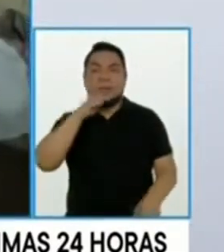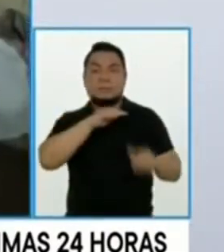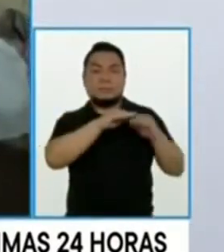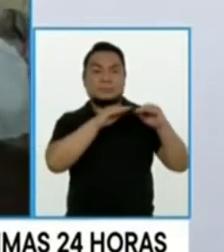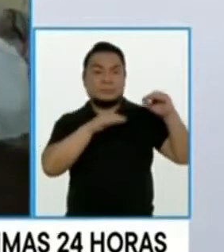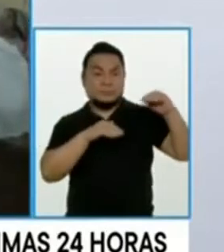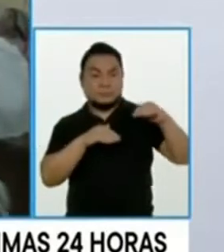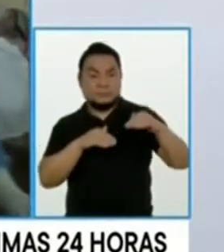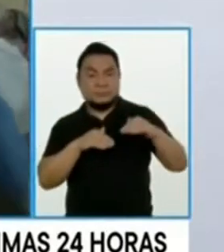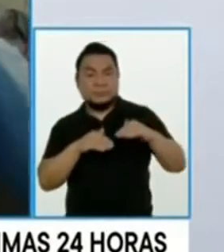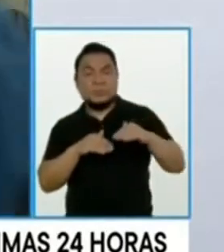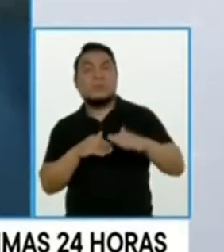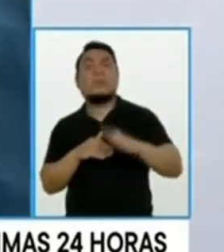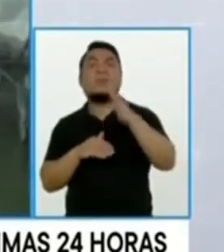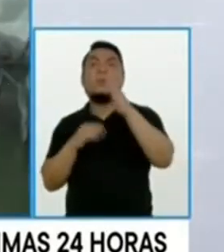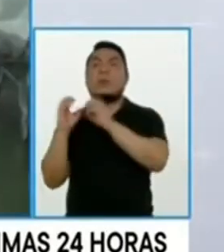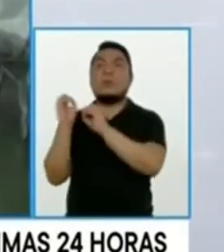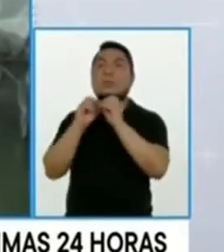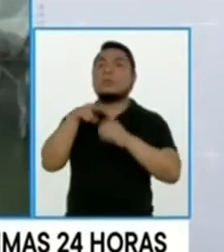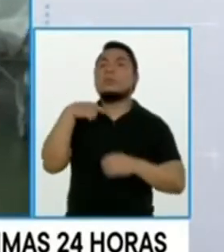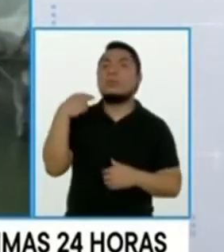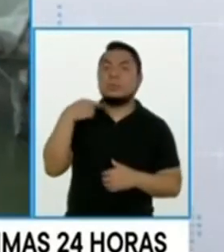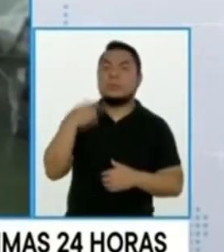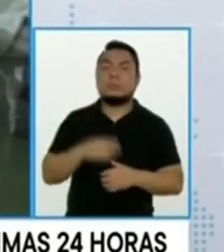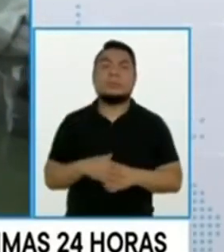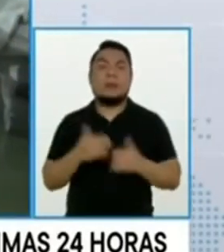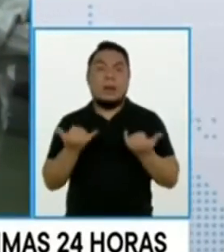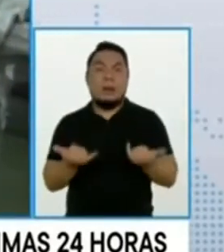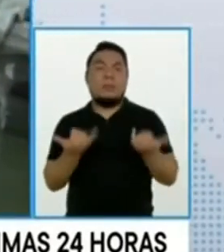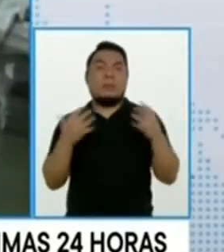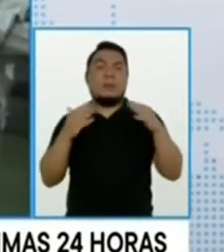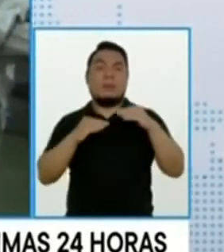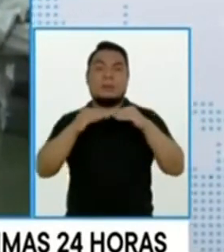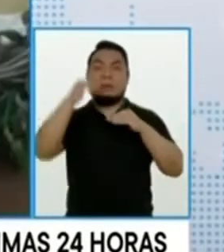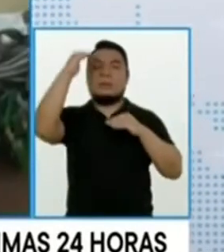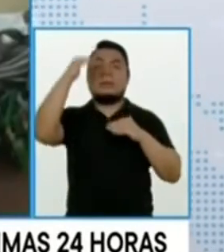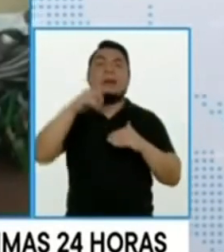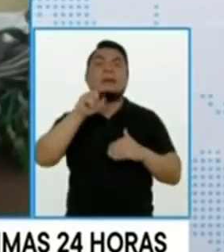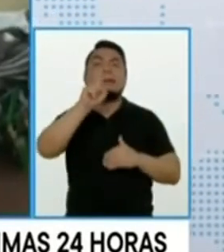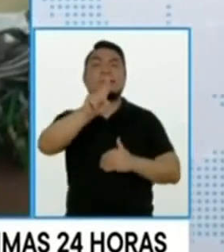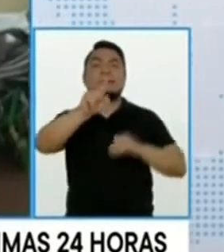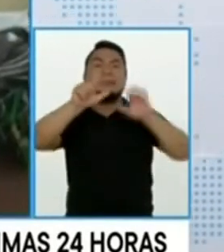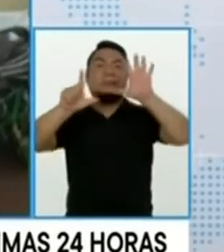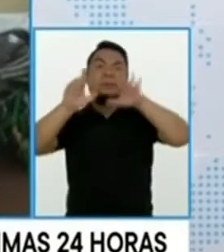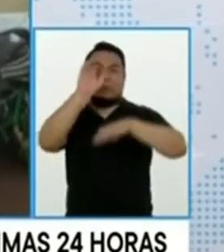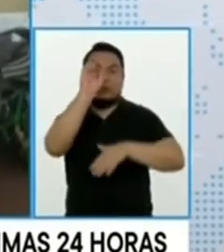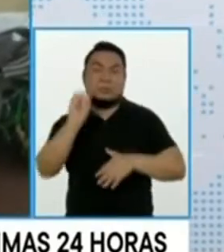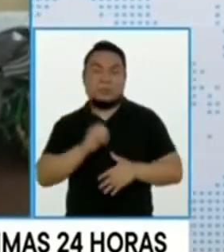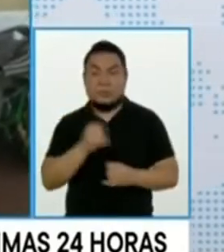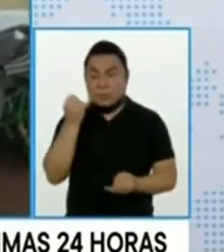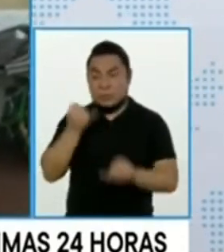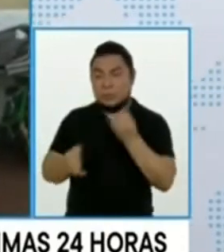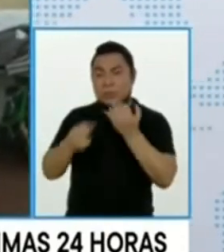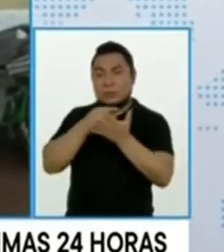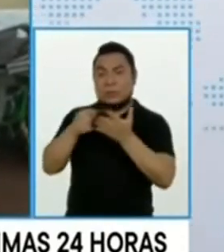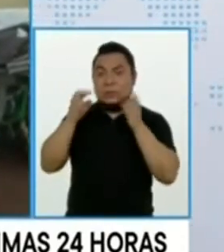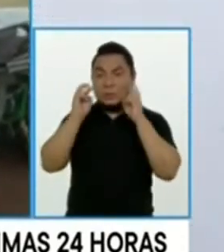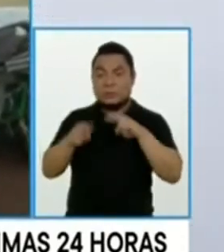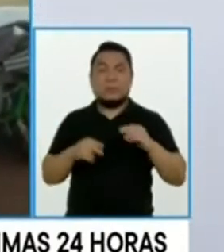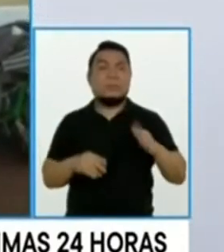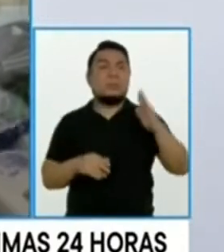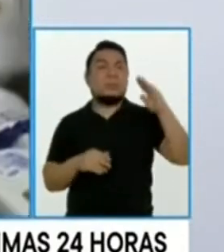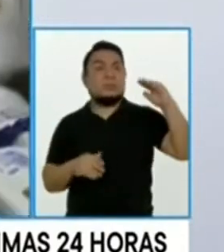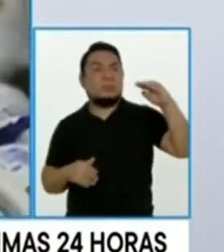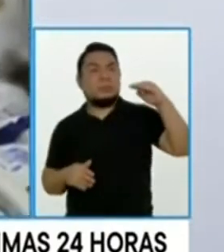después de la primera ola, en los meses de octubre, noviembre, y ya estamos en promedio de 17%. La última semana hemos visto que se ha estabilizado